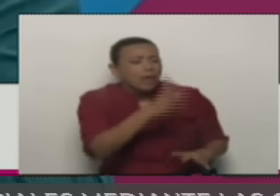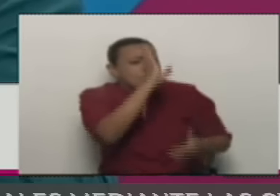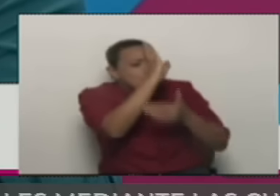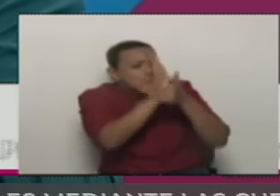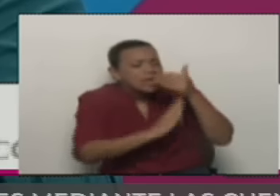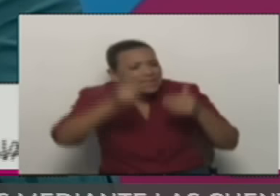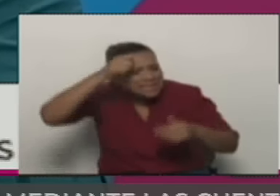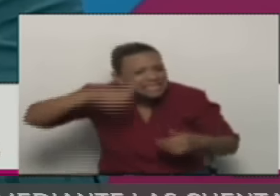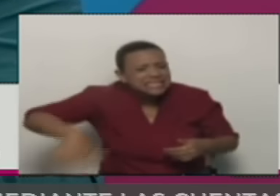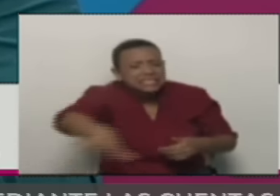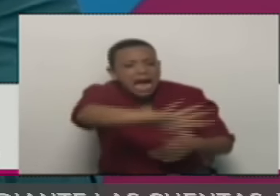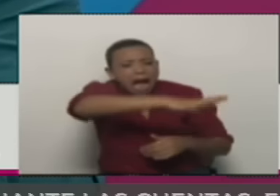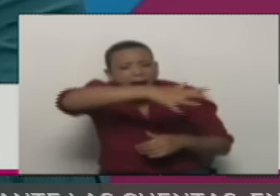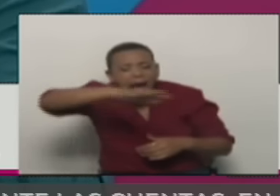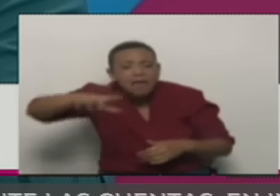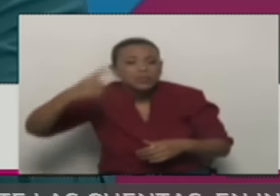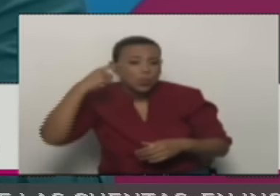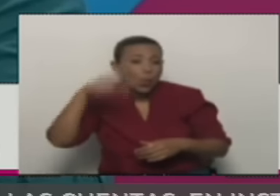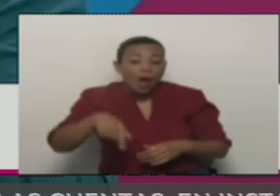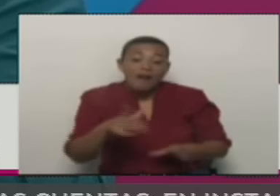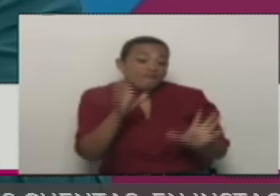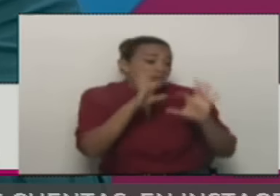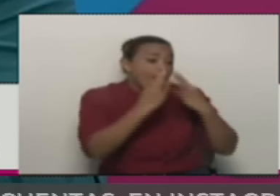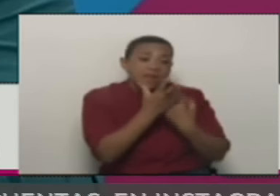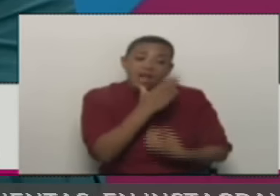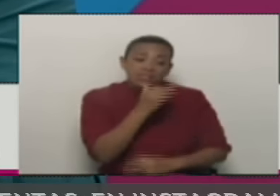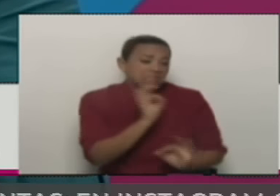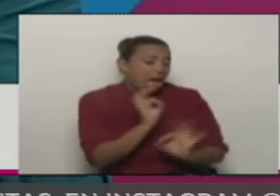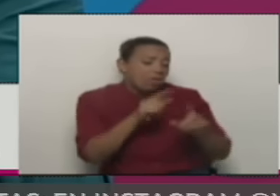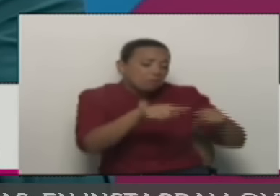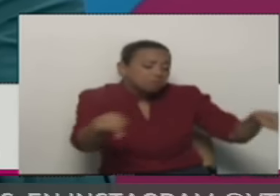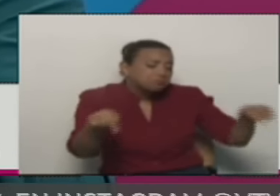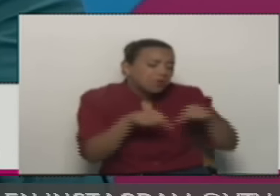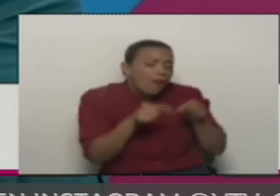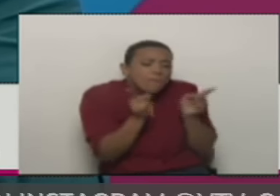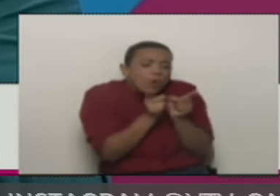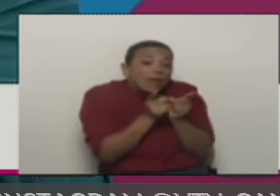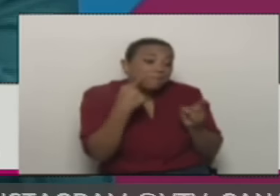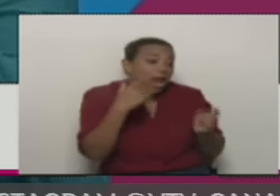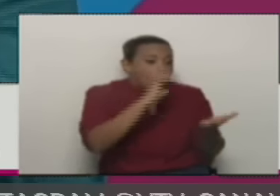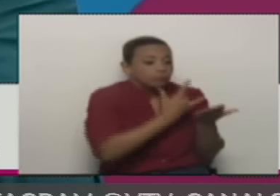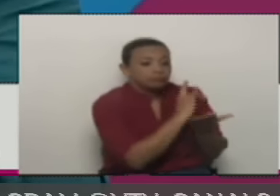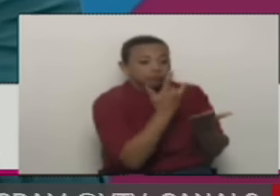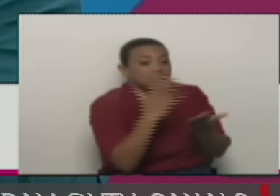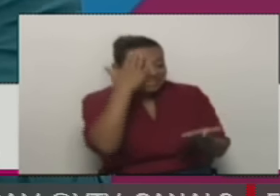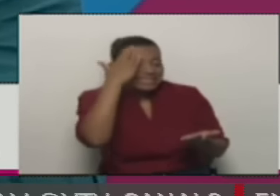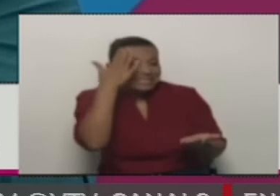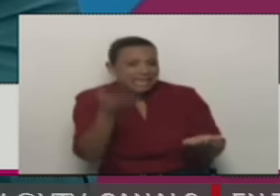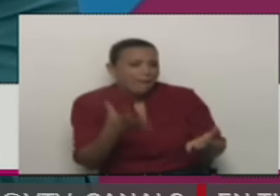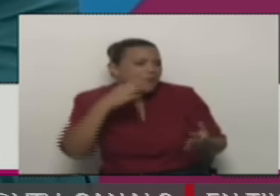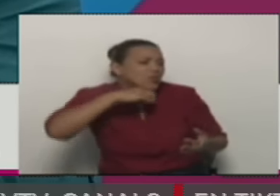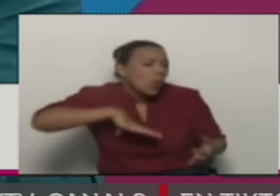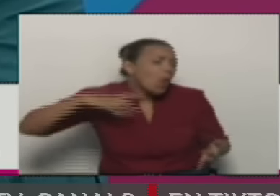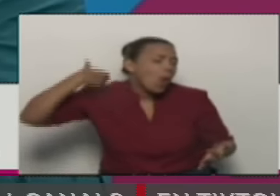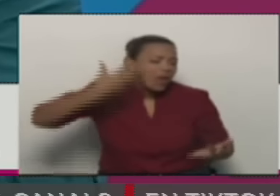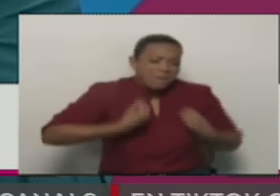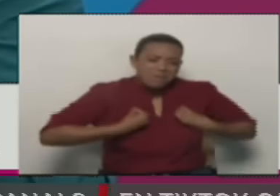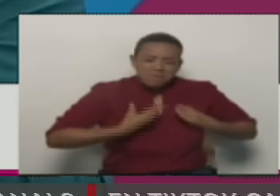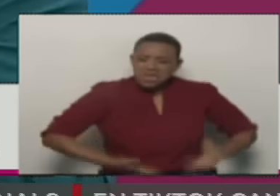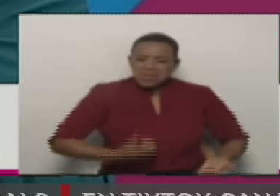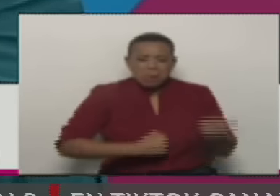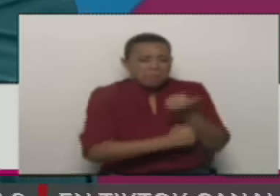llano. Hay muchas familias en este país que no tienen grandes extensiones de terreno, pero que culturalmente, históricamente han vivido